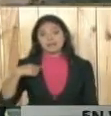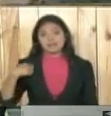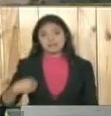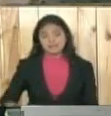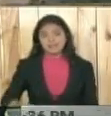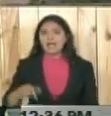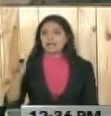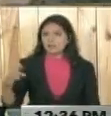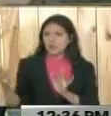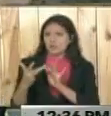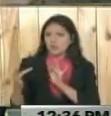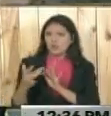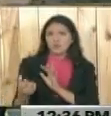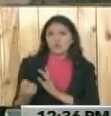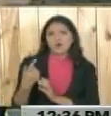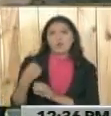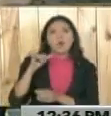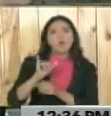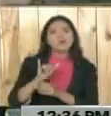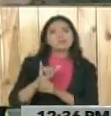estuvimos comunicando por el WhatsApp.